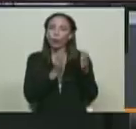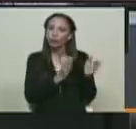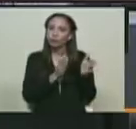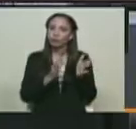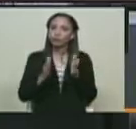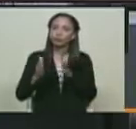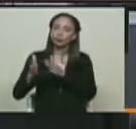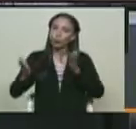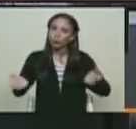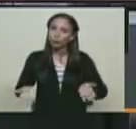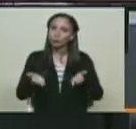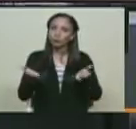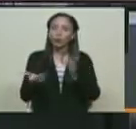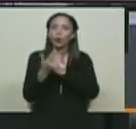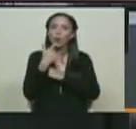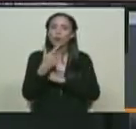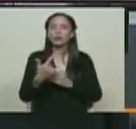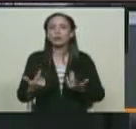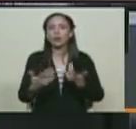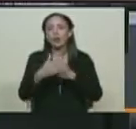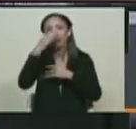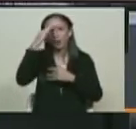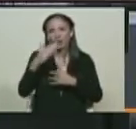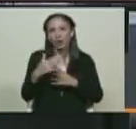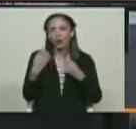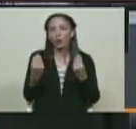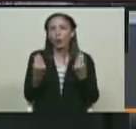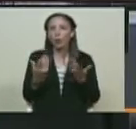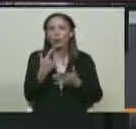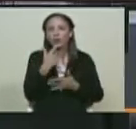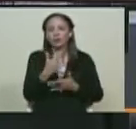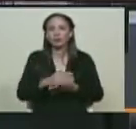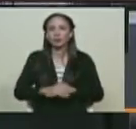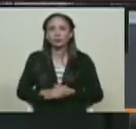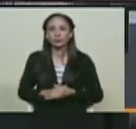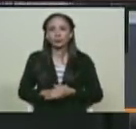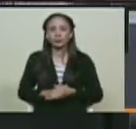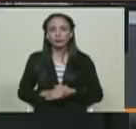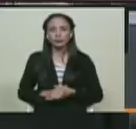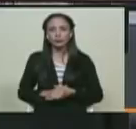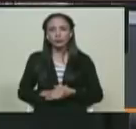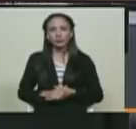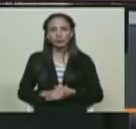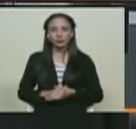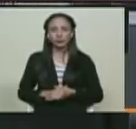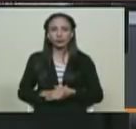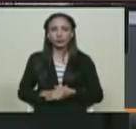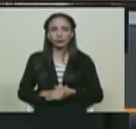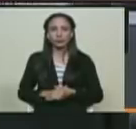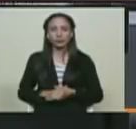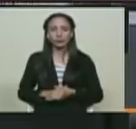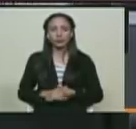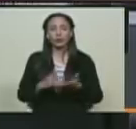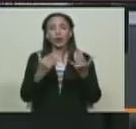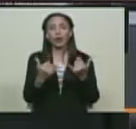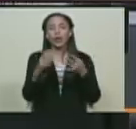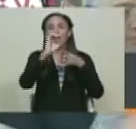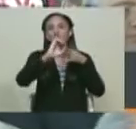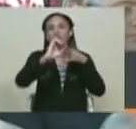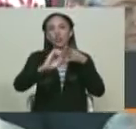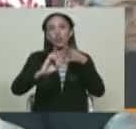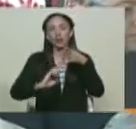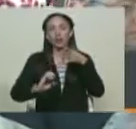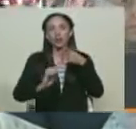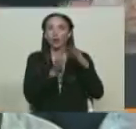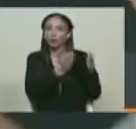de avance, como diríamos en la Fuerza Armada. Compañero Vladimir Padrino, las líneas estratégicas